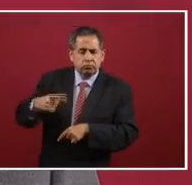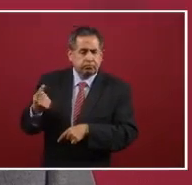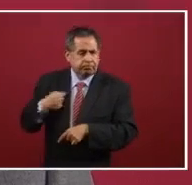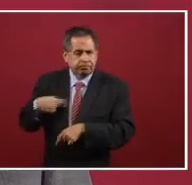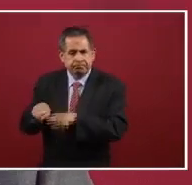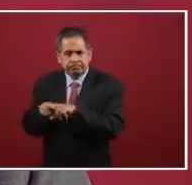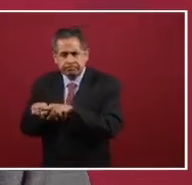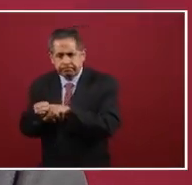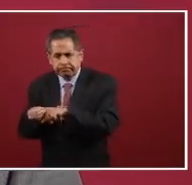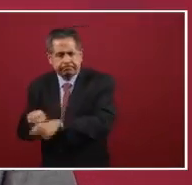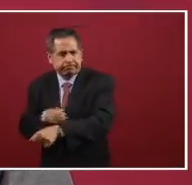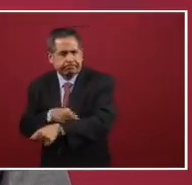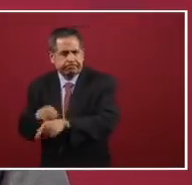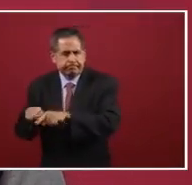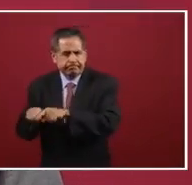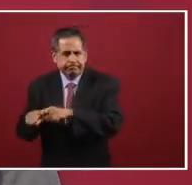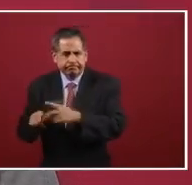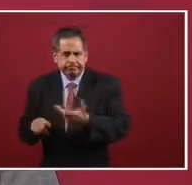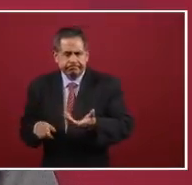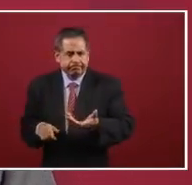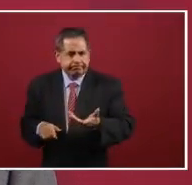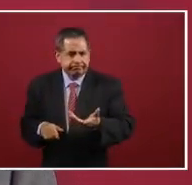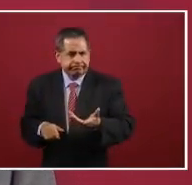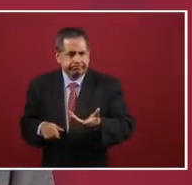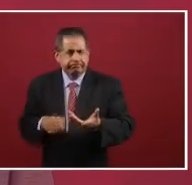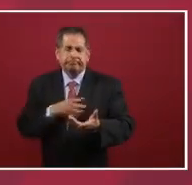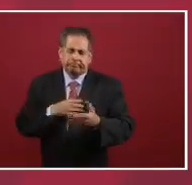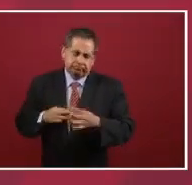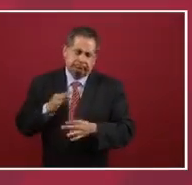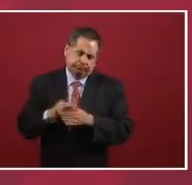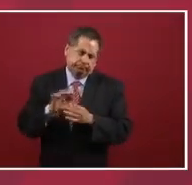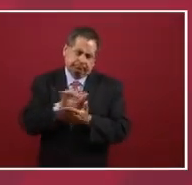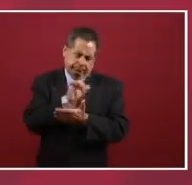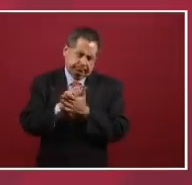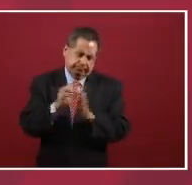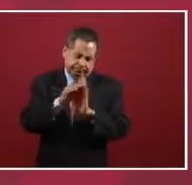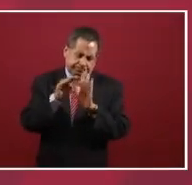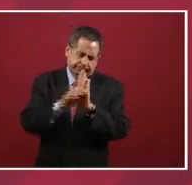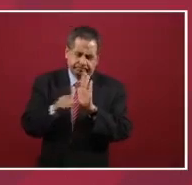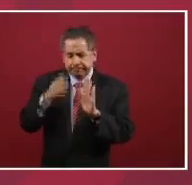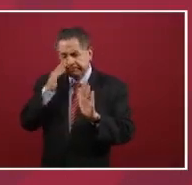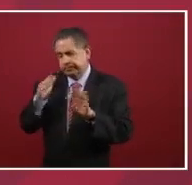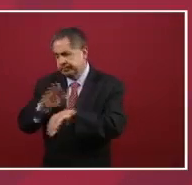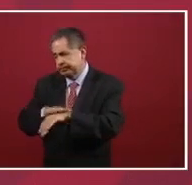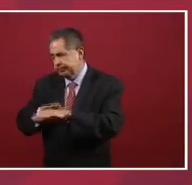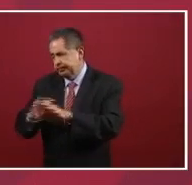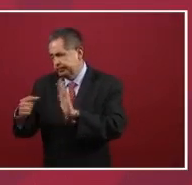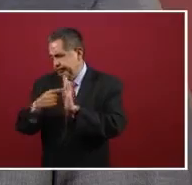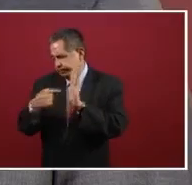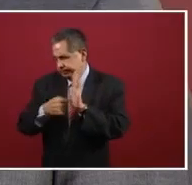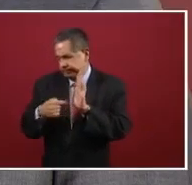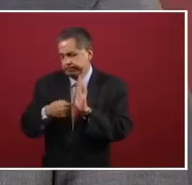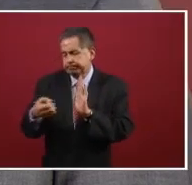Claro, tenemos que cumplir con nuestras leyes, tiene que haber orden,